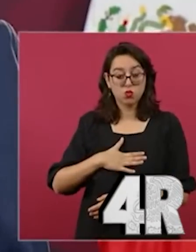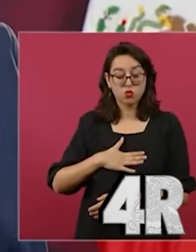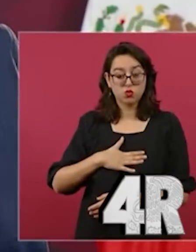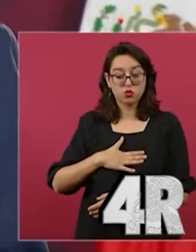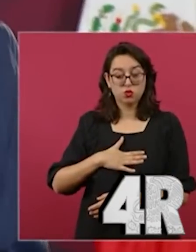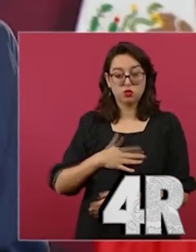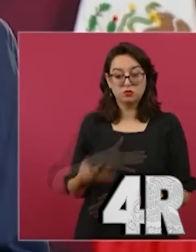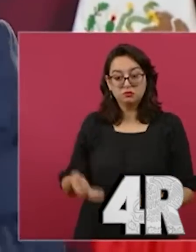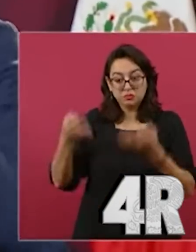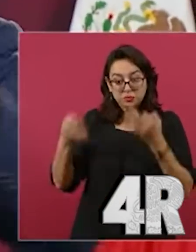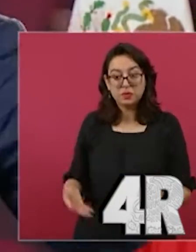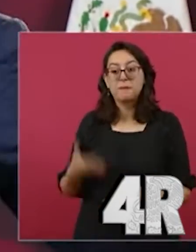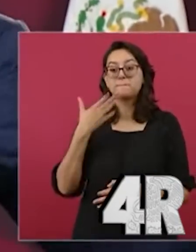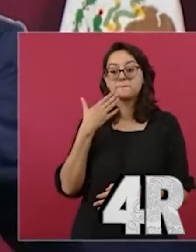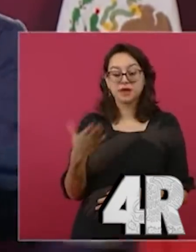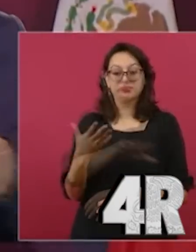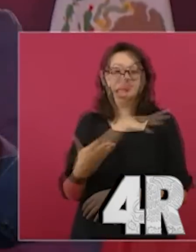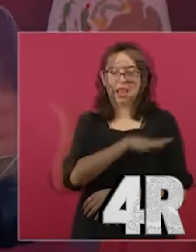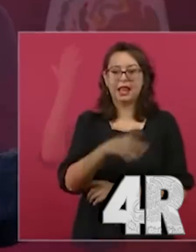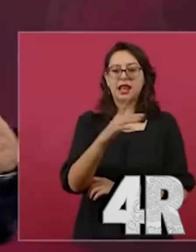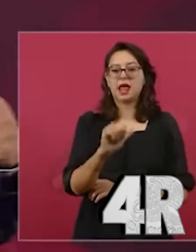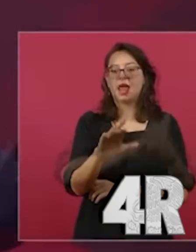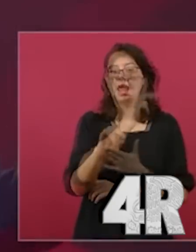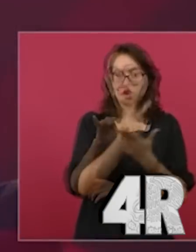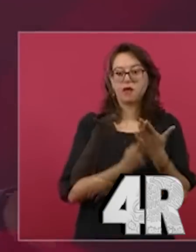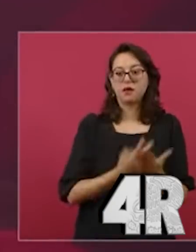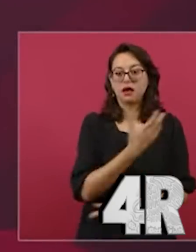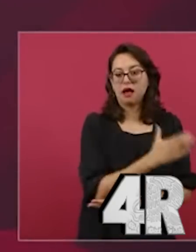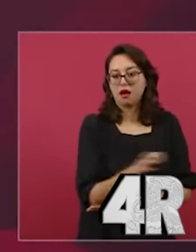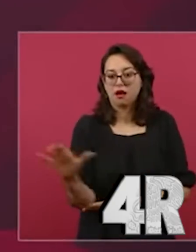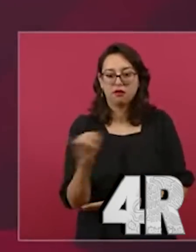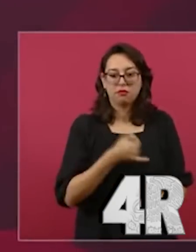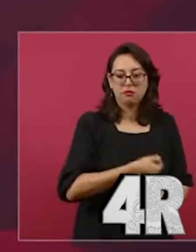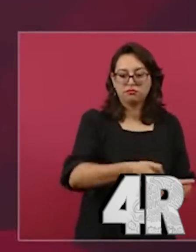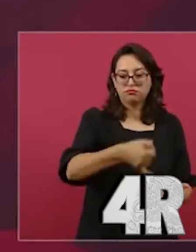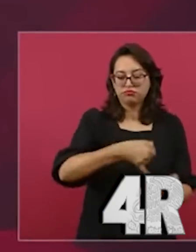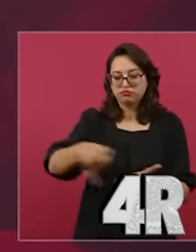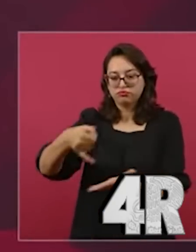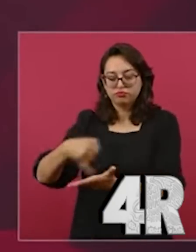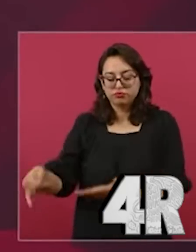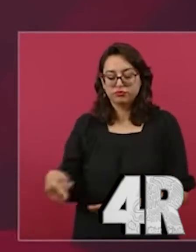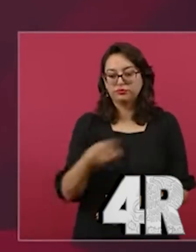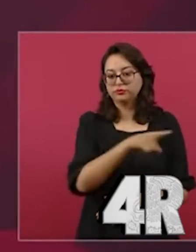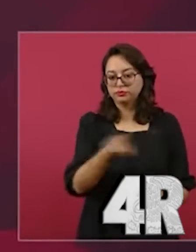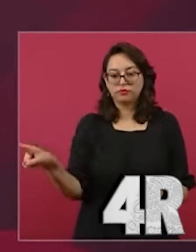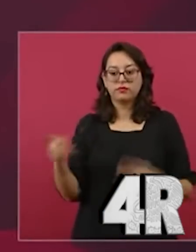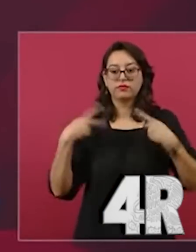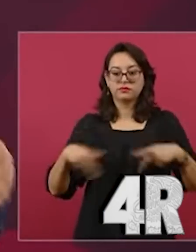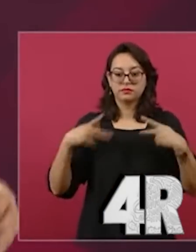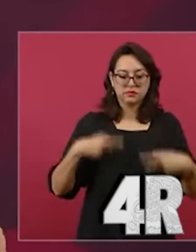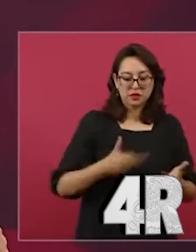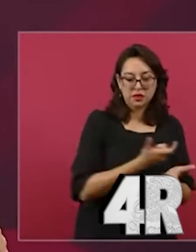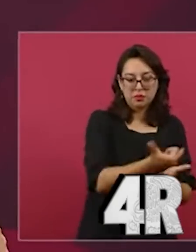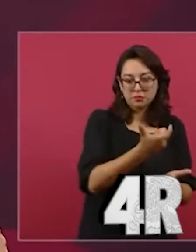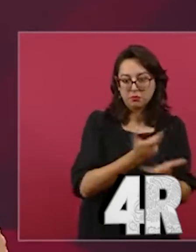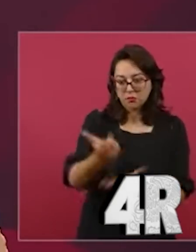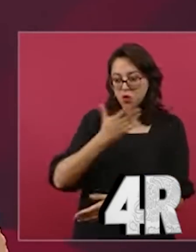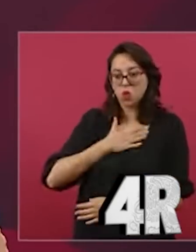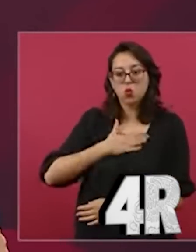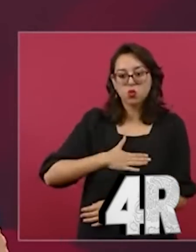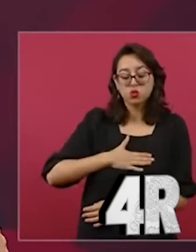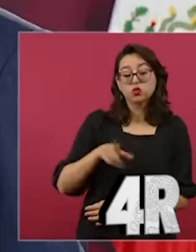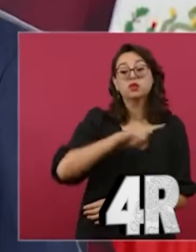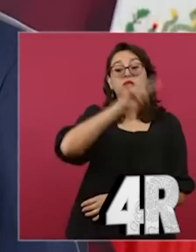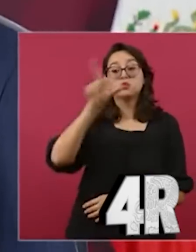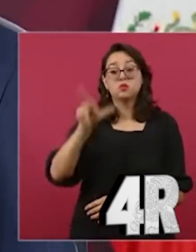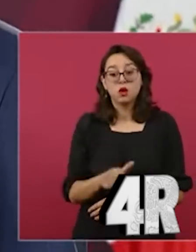del General Cárdenas y luego se eliminaron con el periodo durante el periodo neoliberal pero son presos de